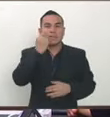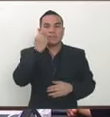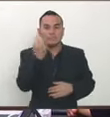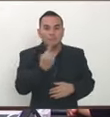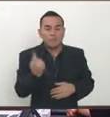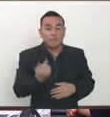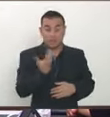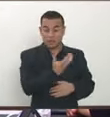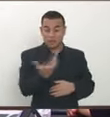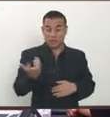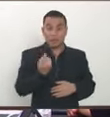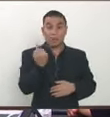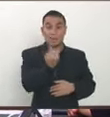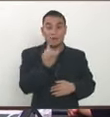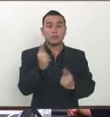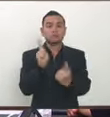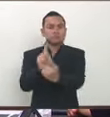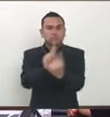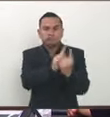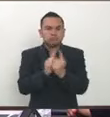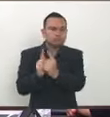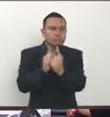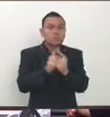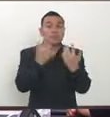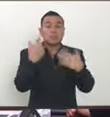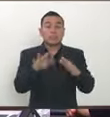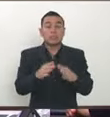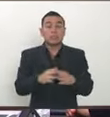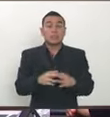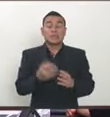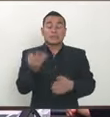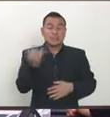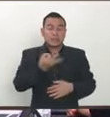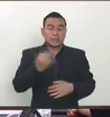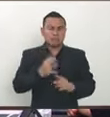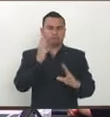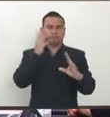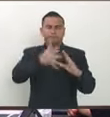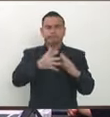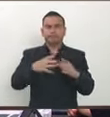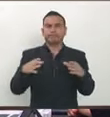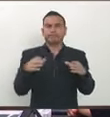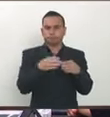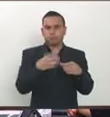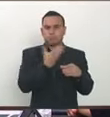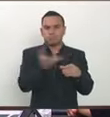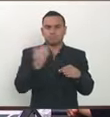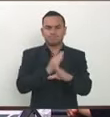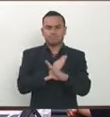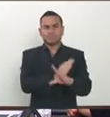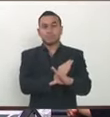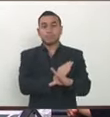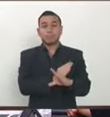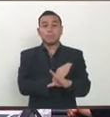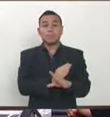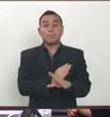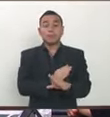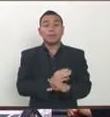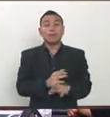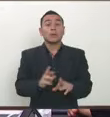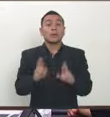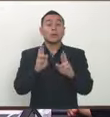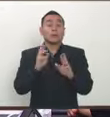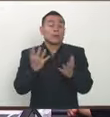nexos epidemiológicos y tratar de aislarlos antes de que contagien más personas. El problema de esto es que si lo hubiéramos encontrado en aislamiento,